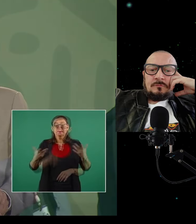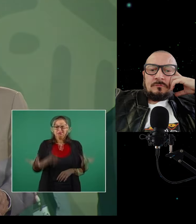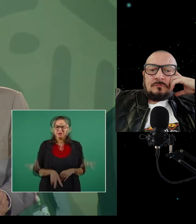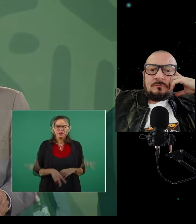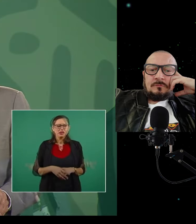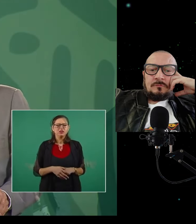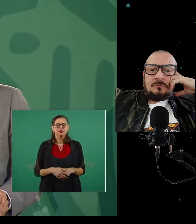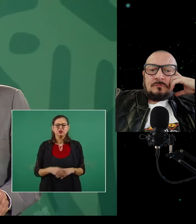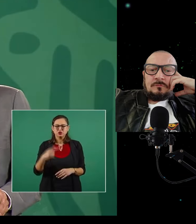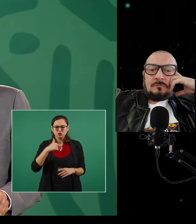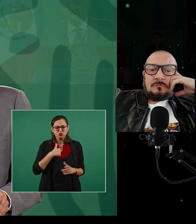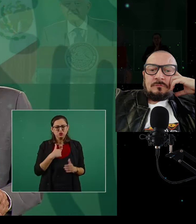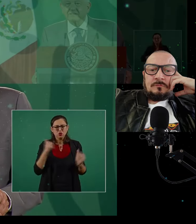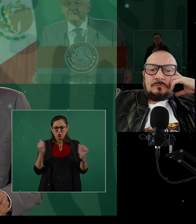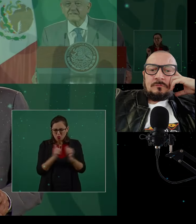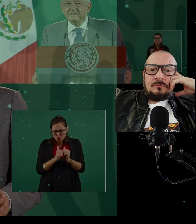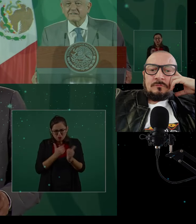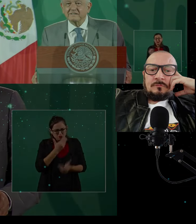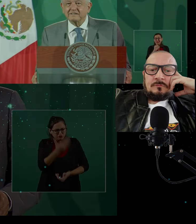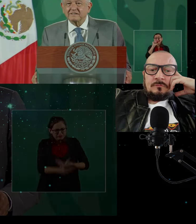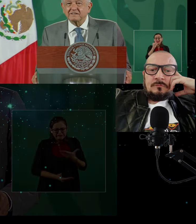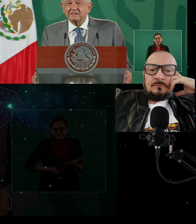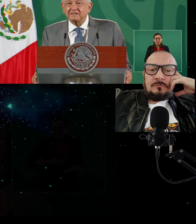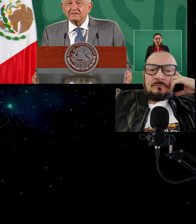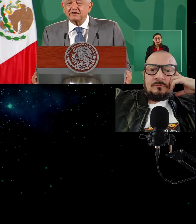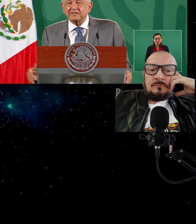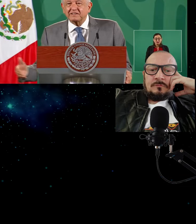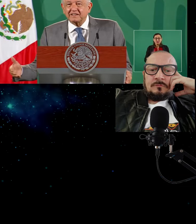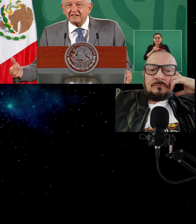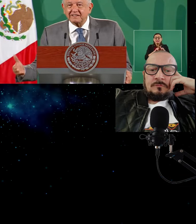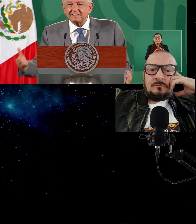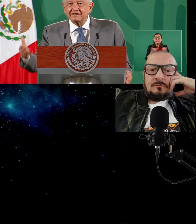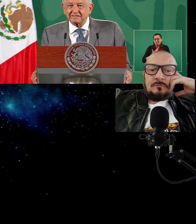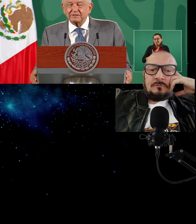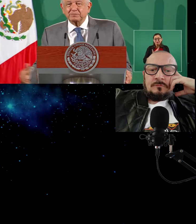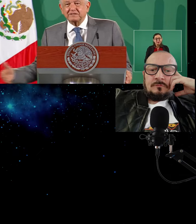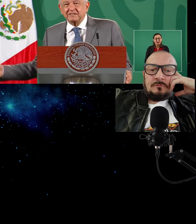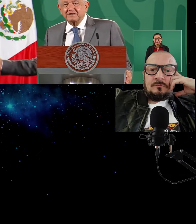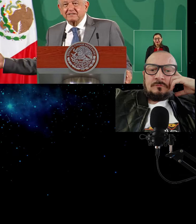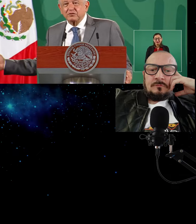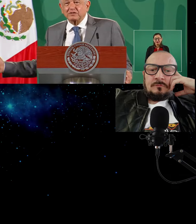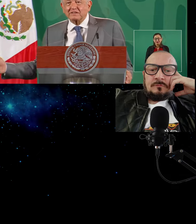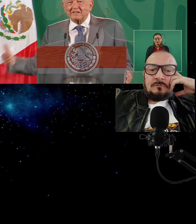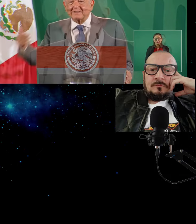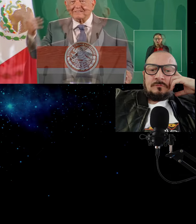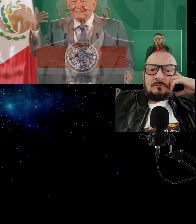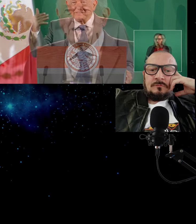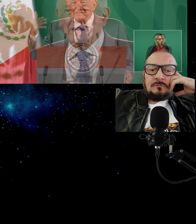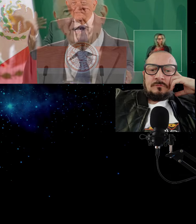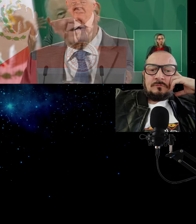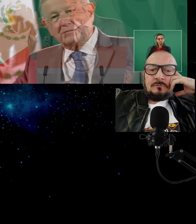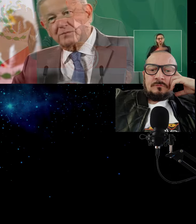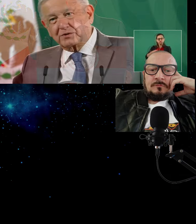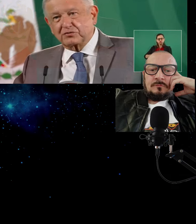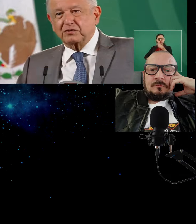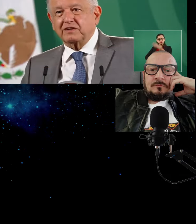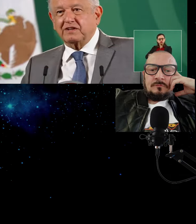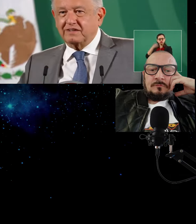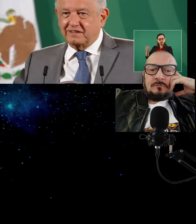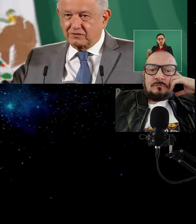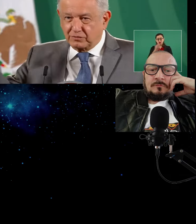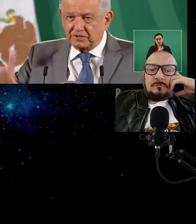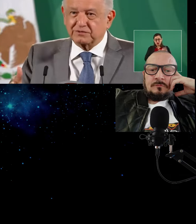carta respetuosa, la filtran y empiezan los ataques a mi